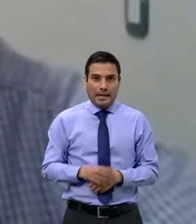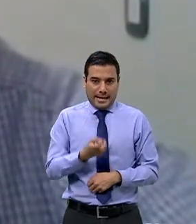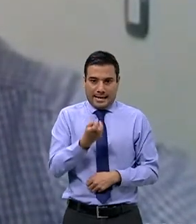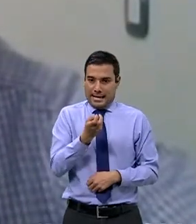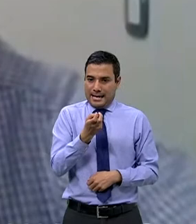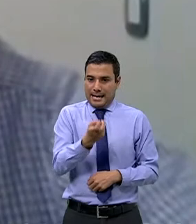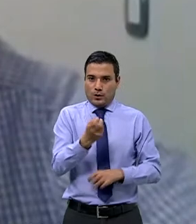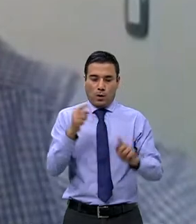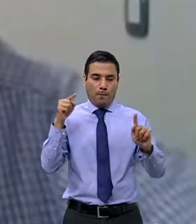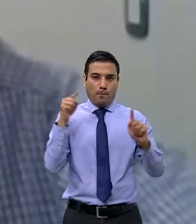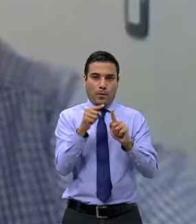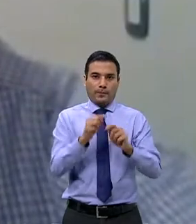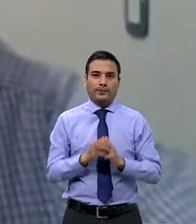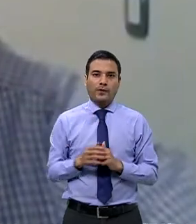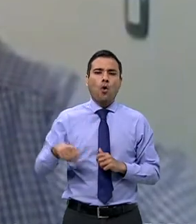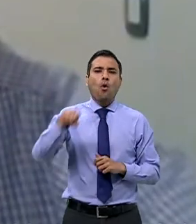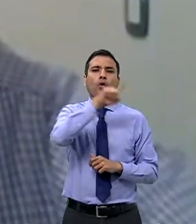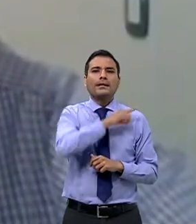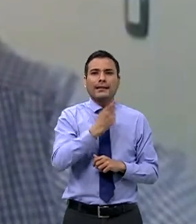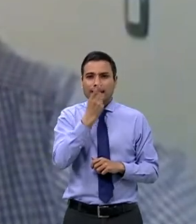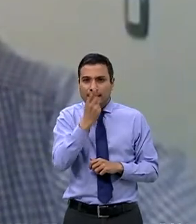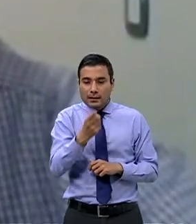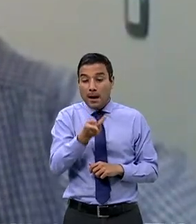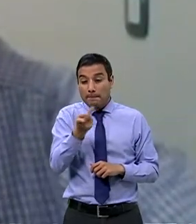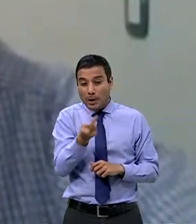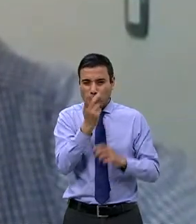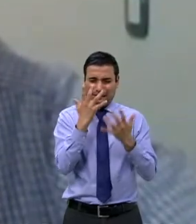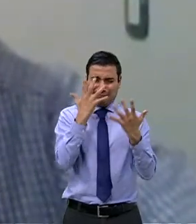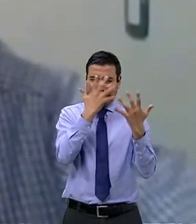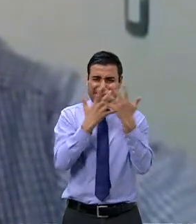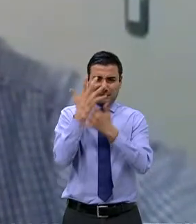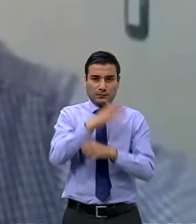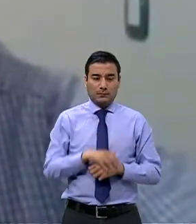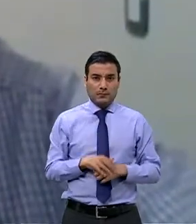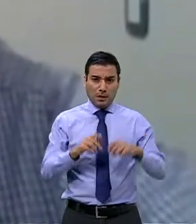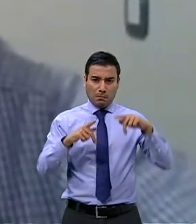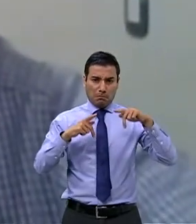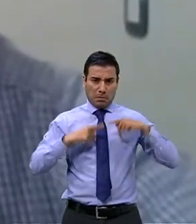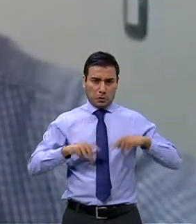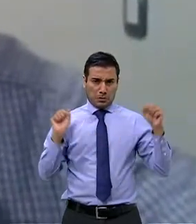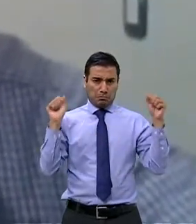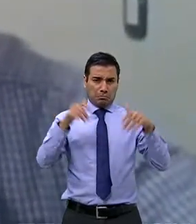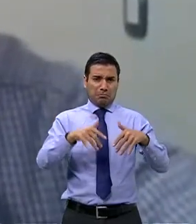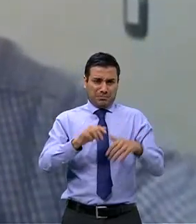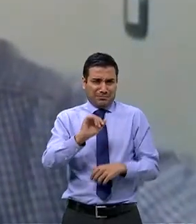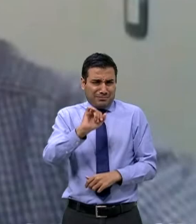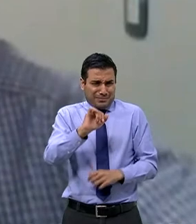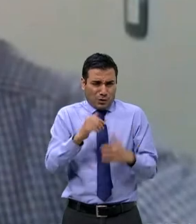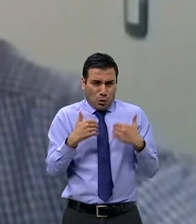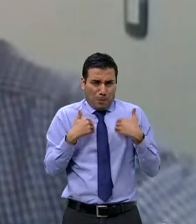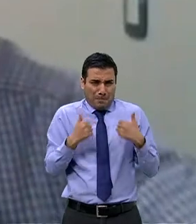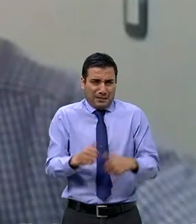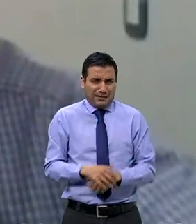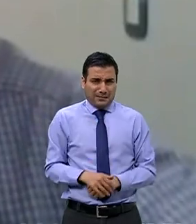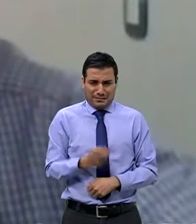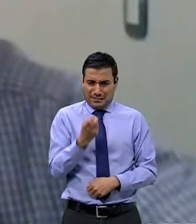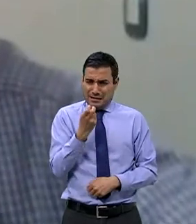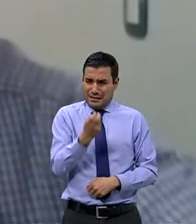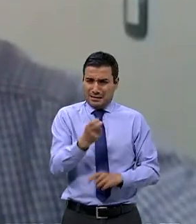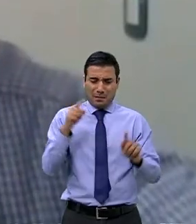por más que digan aquí que la pregunta era compleja todos los que fueron a votar entendieron que ese era el fondo